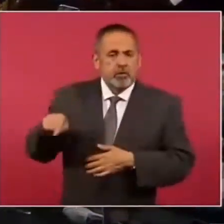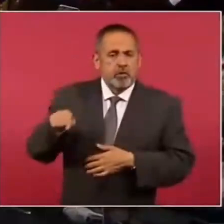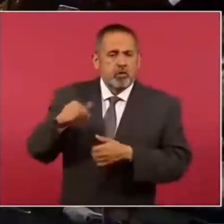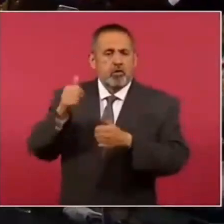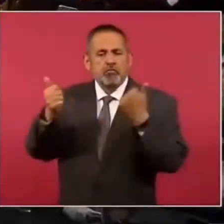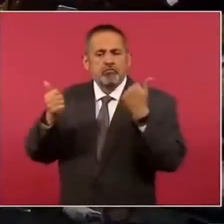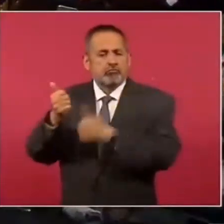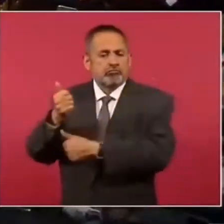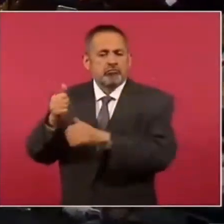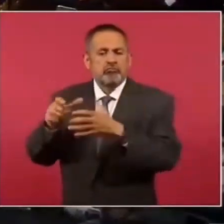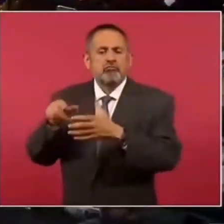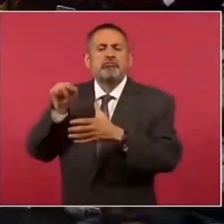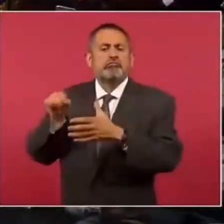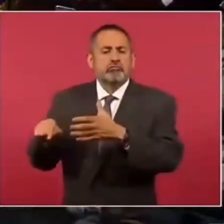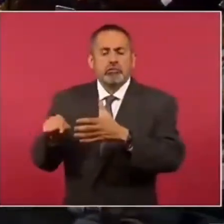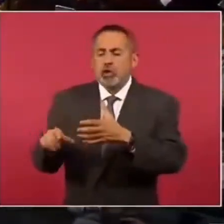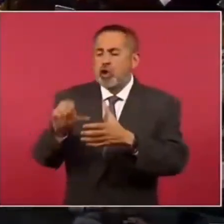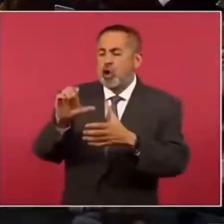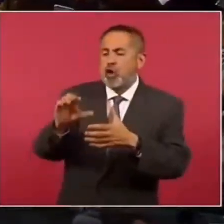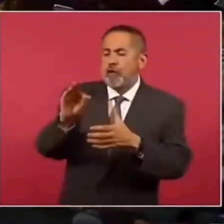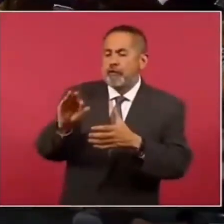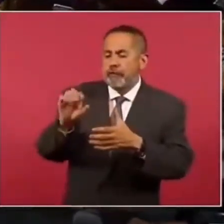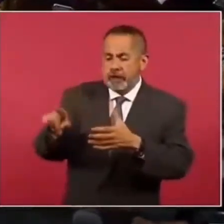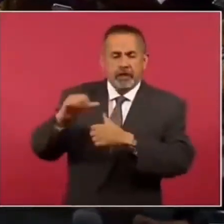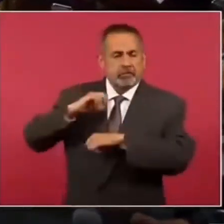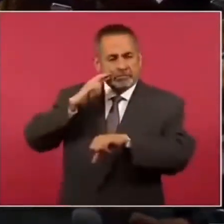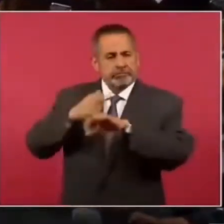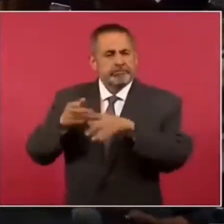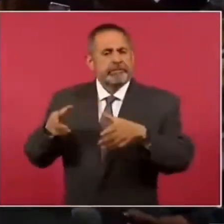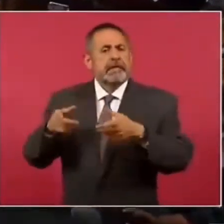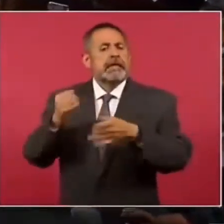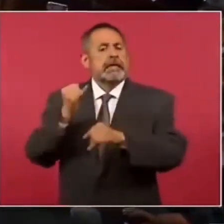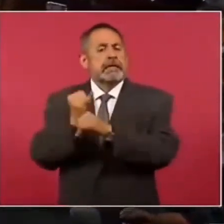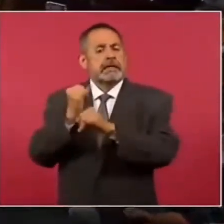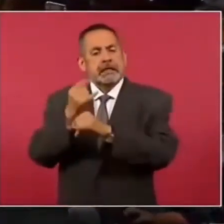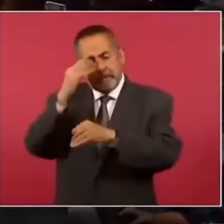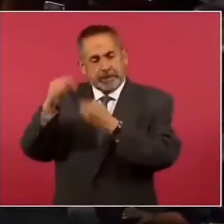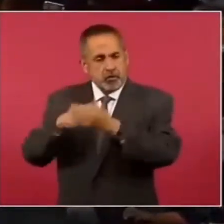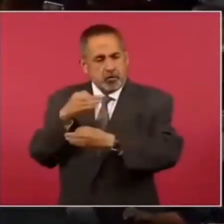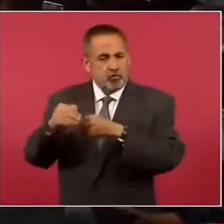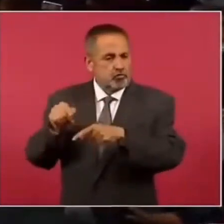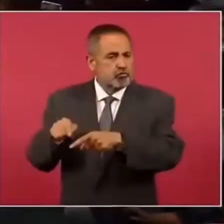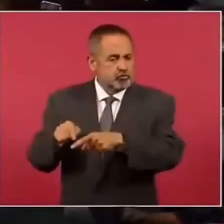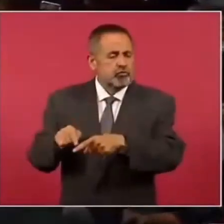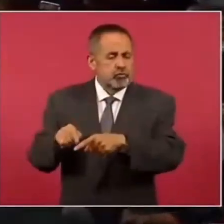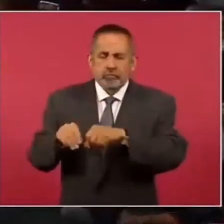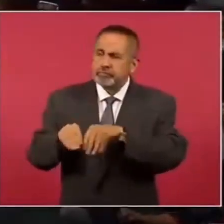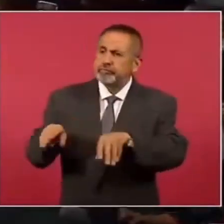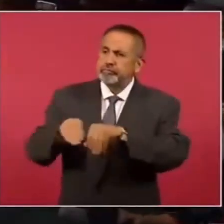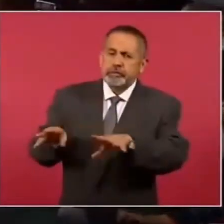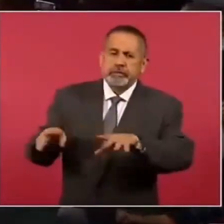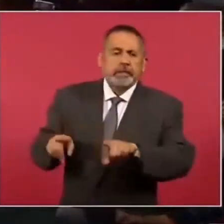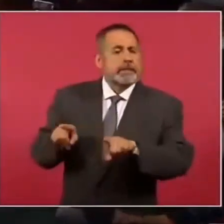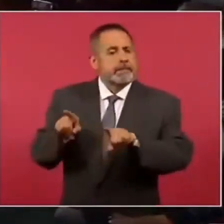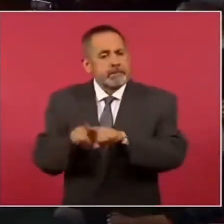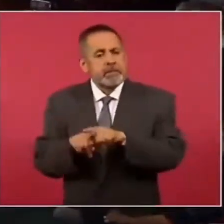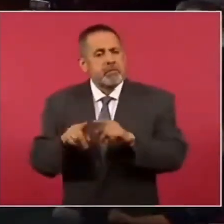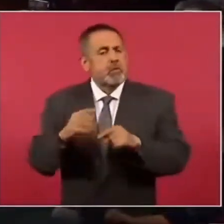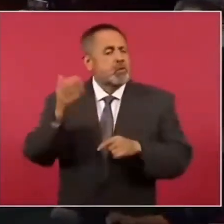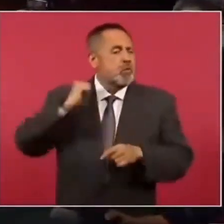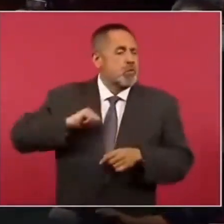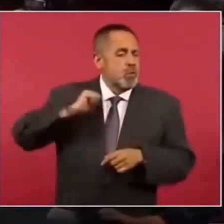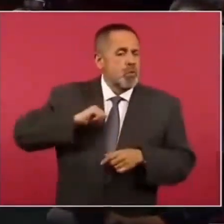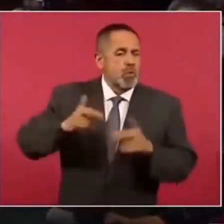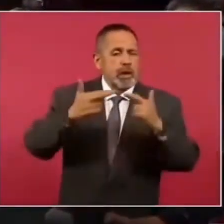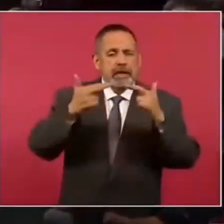dependiente también de la Comisión Federal de Electricidad, para que podamos, así como se electrificó todo el